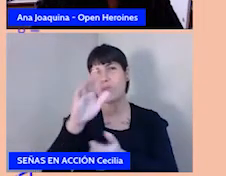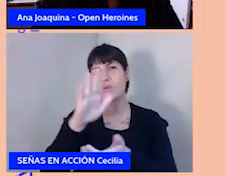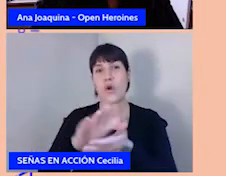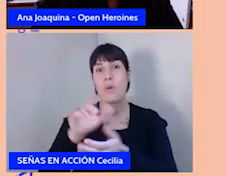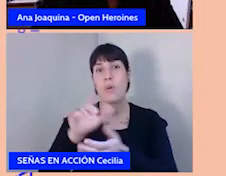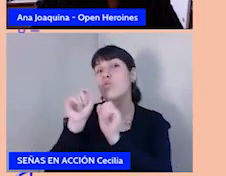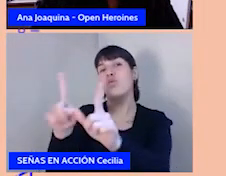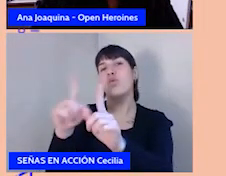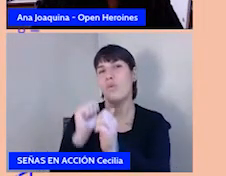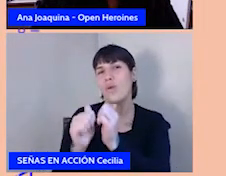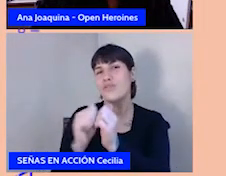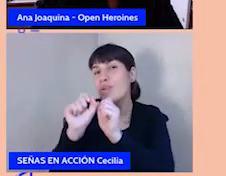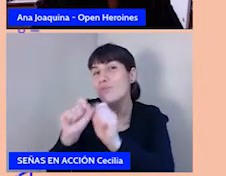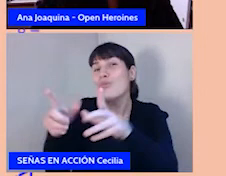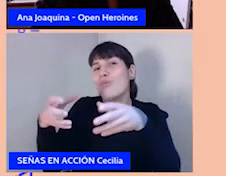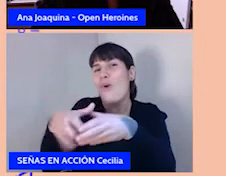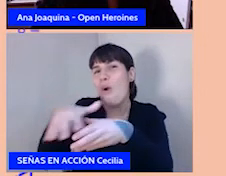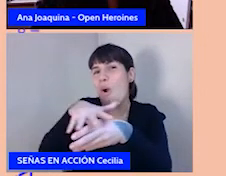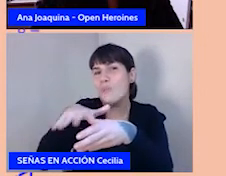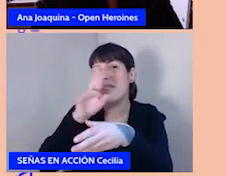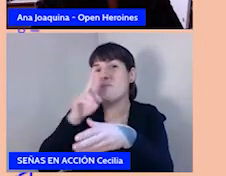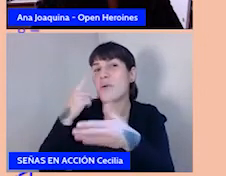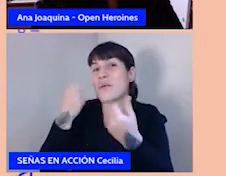y la comunidad en la que participas.